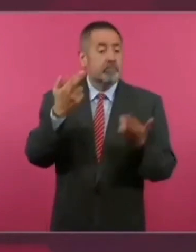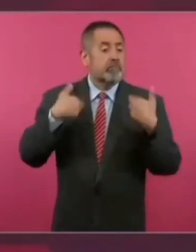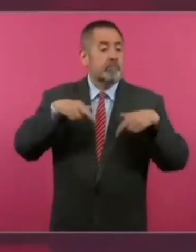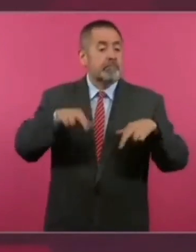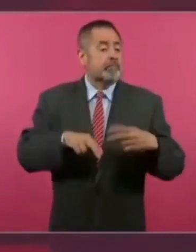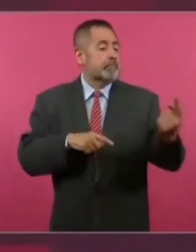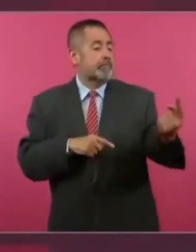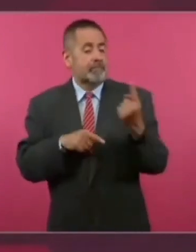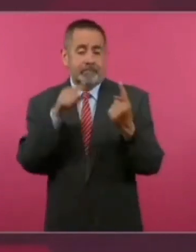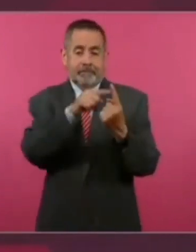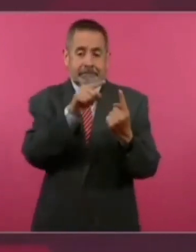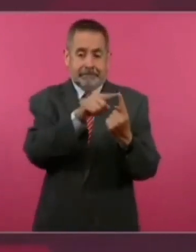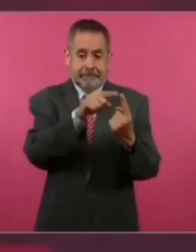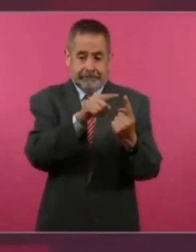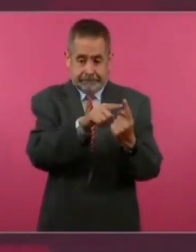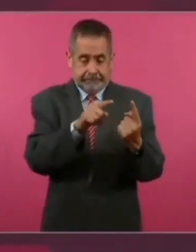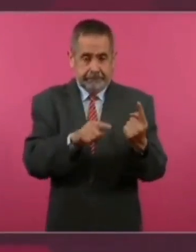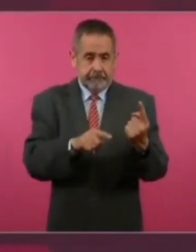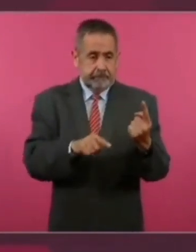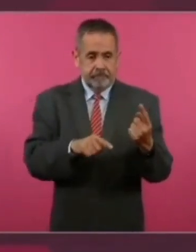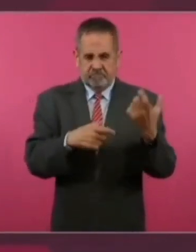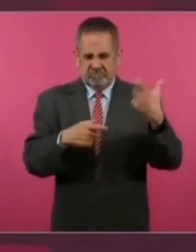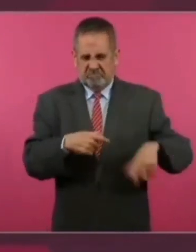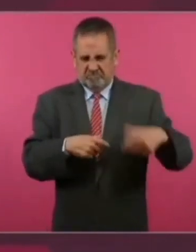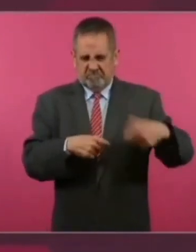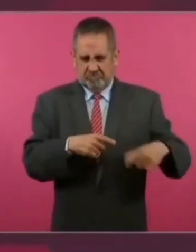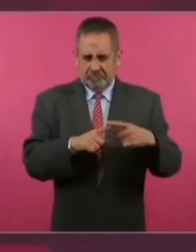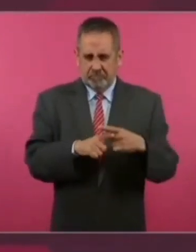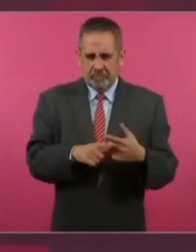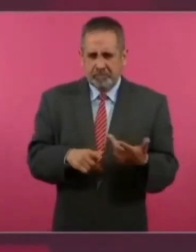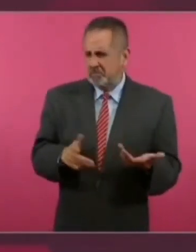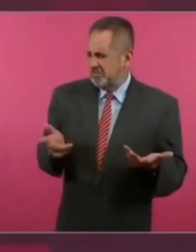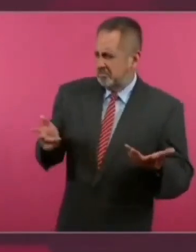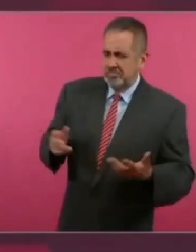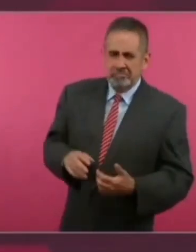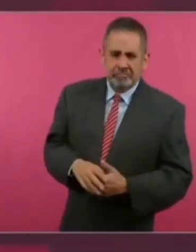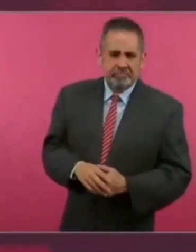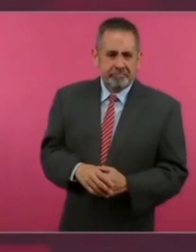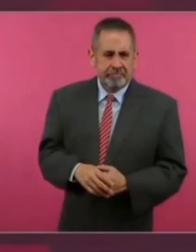las cúpulas empresariales me dijo, es que de todas maneras